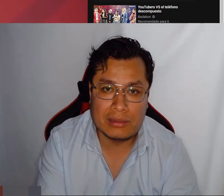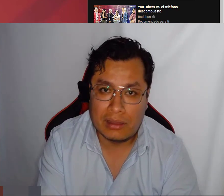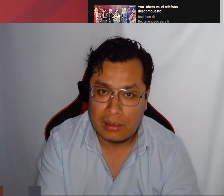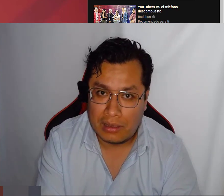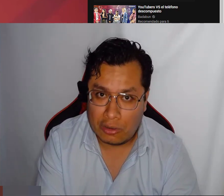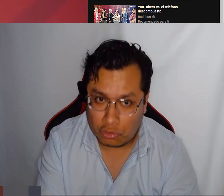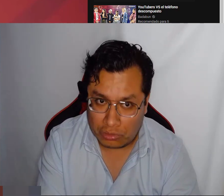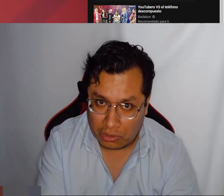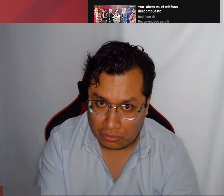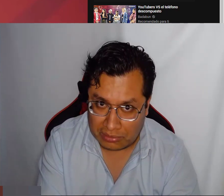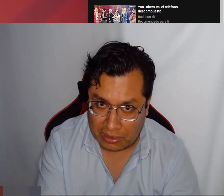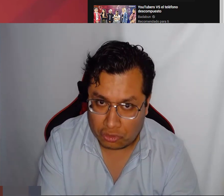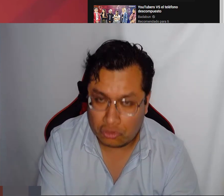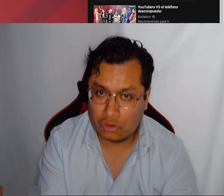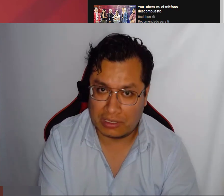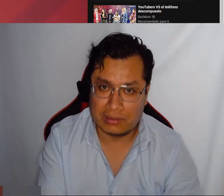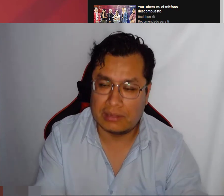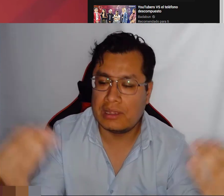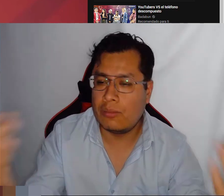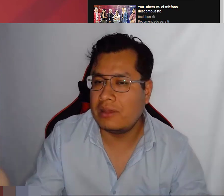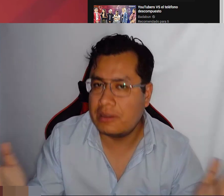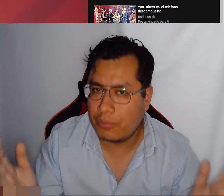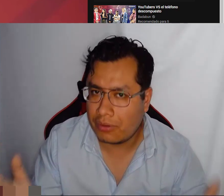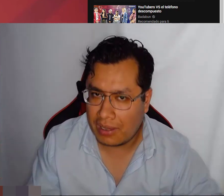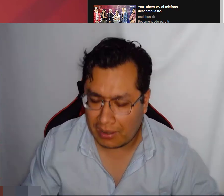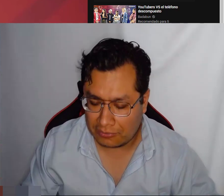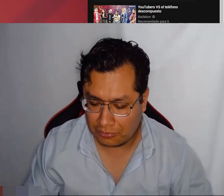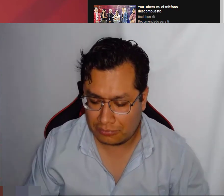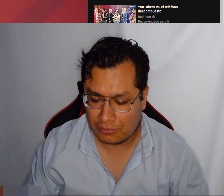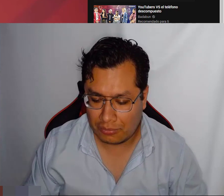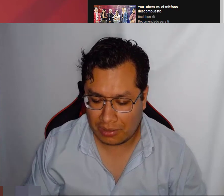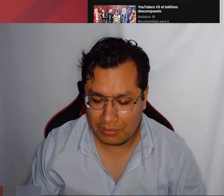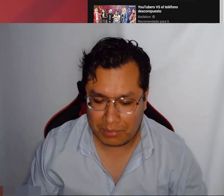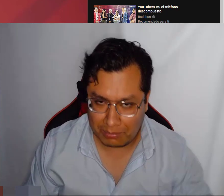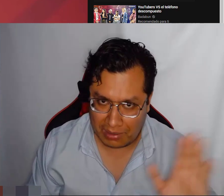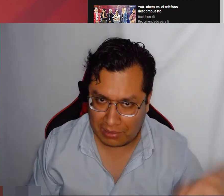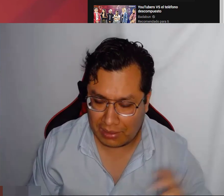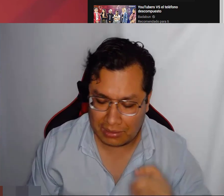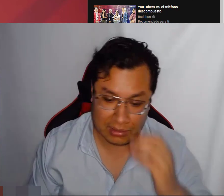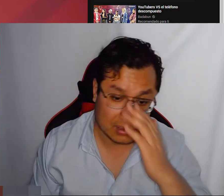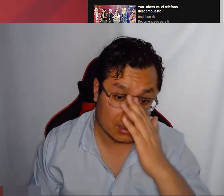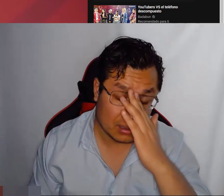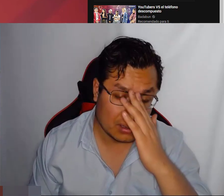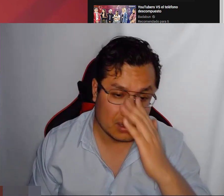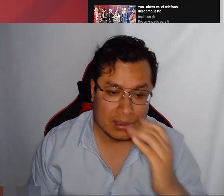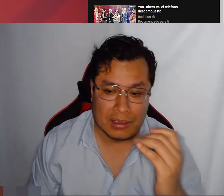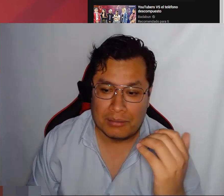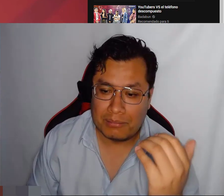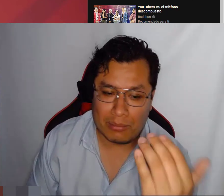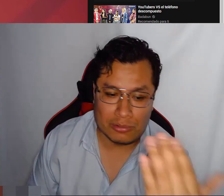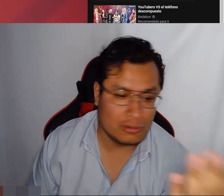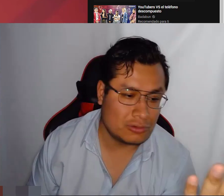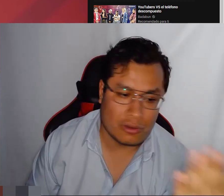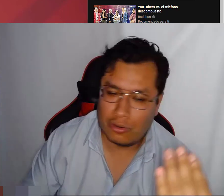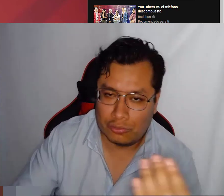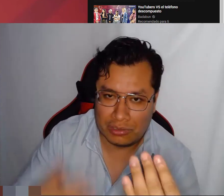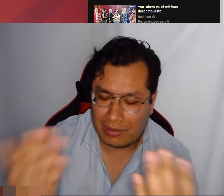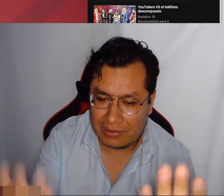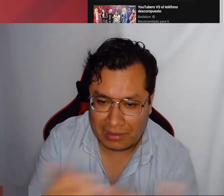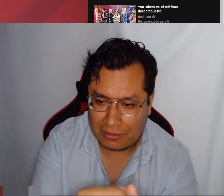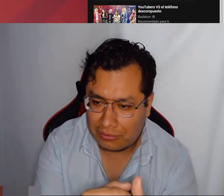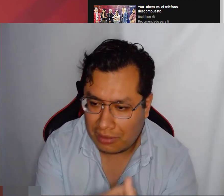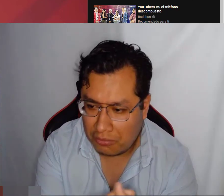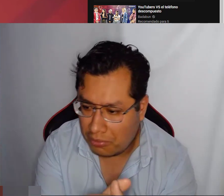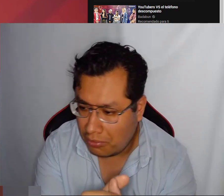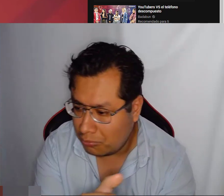normalistas sean los únicos que son docentes y voy a decir por qué razón porque el primer detalle vámonos con los